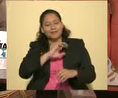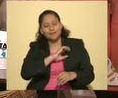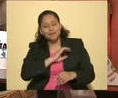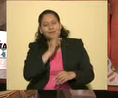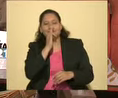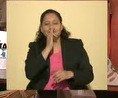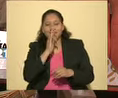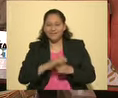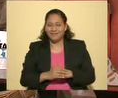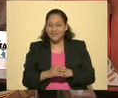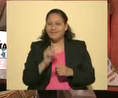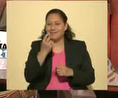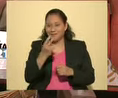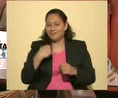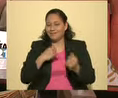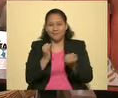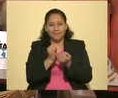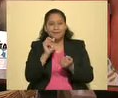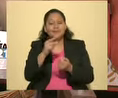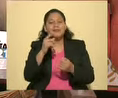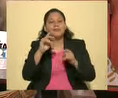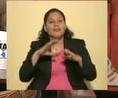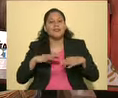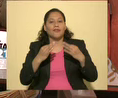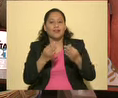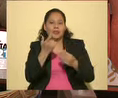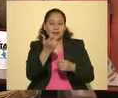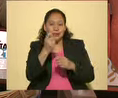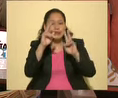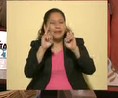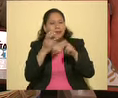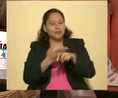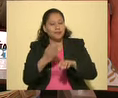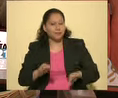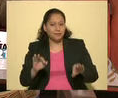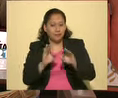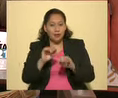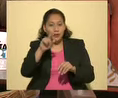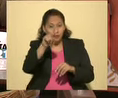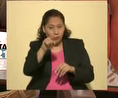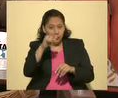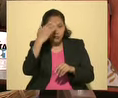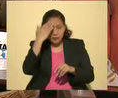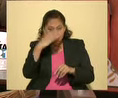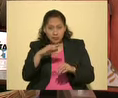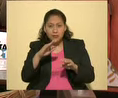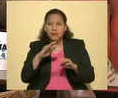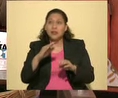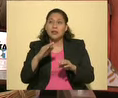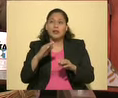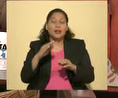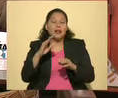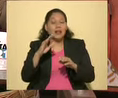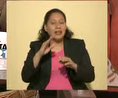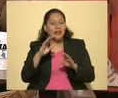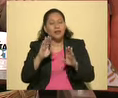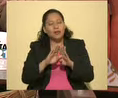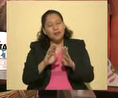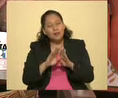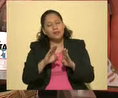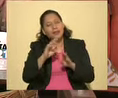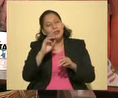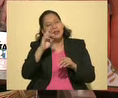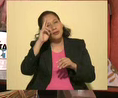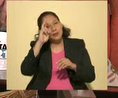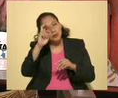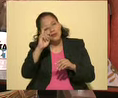quiero. Y efectivamente, en finanzas vamos a hablar de un tema muy importante. ¿Usted ha vivido en alguna ocasión la fantasía del